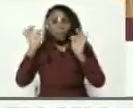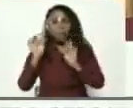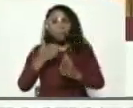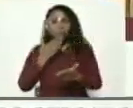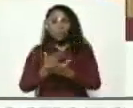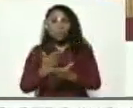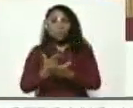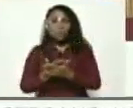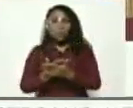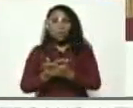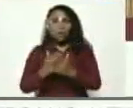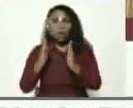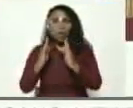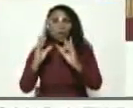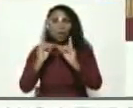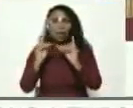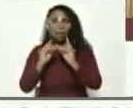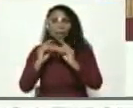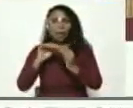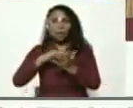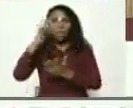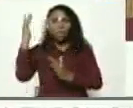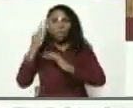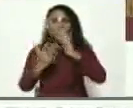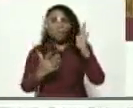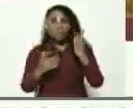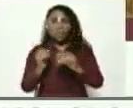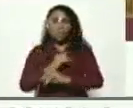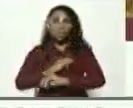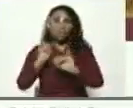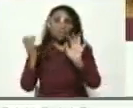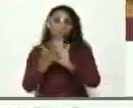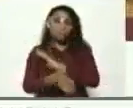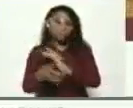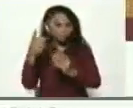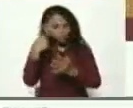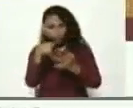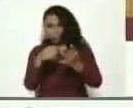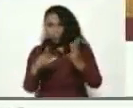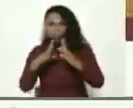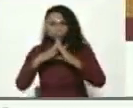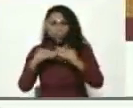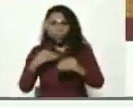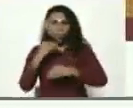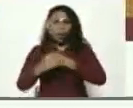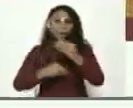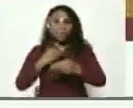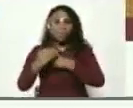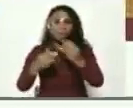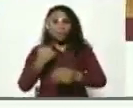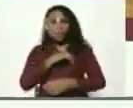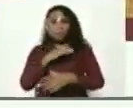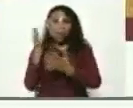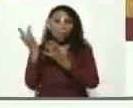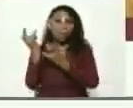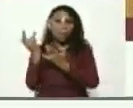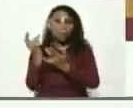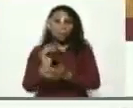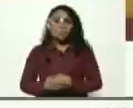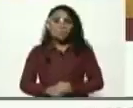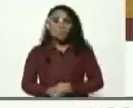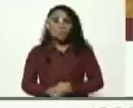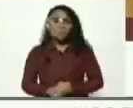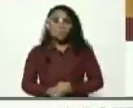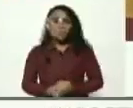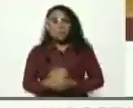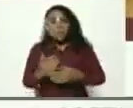por la cuna y la gloria de nuestros padres, en fin, todo lo que formaba nuestra esperanza,